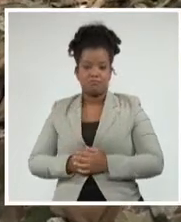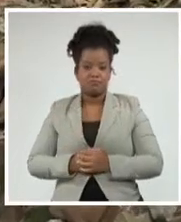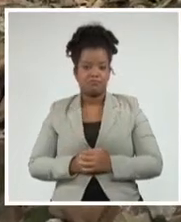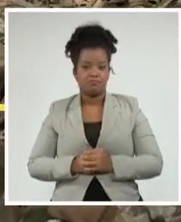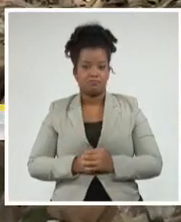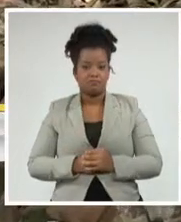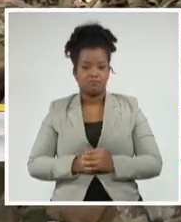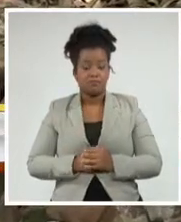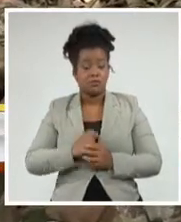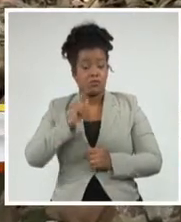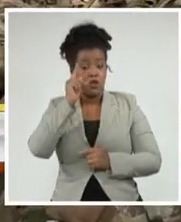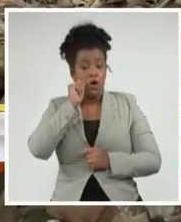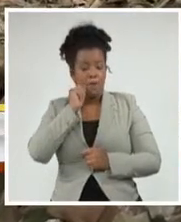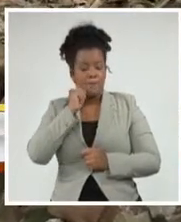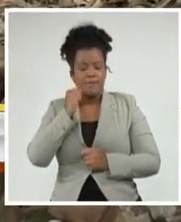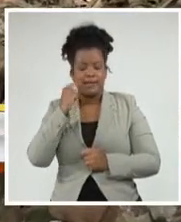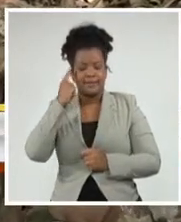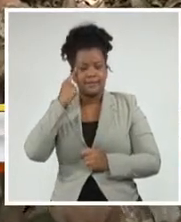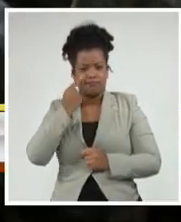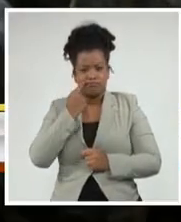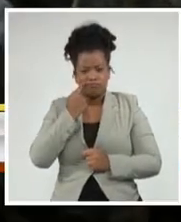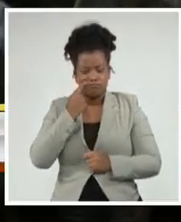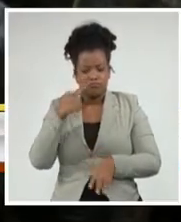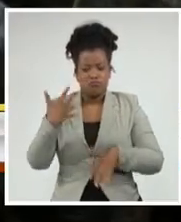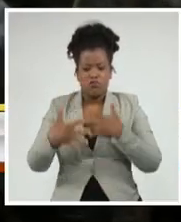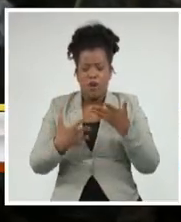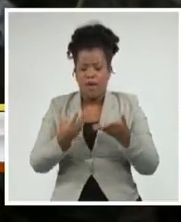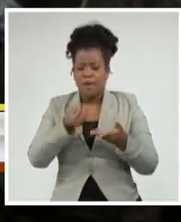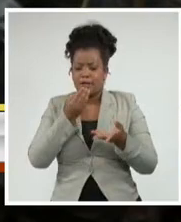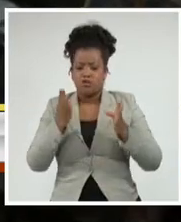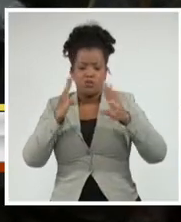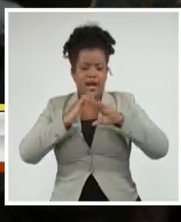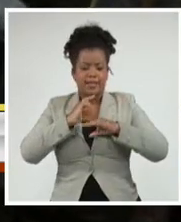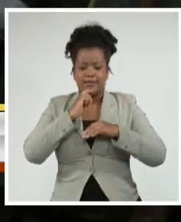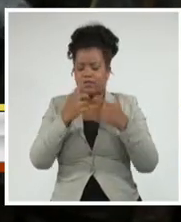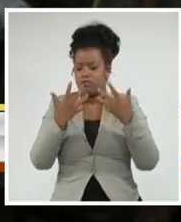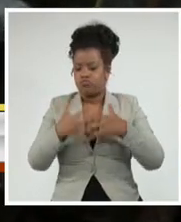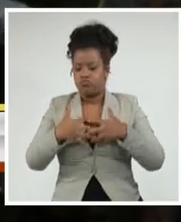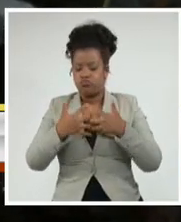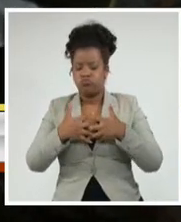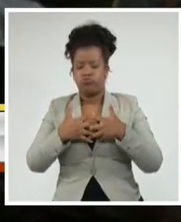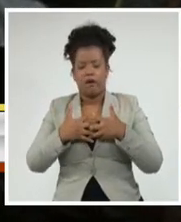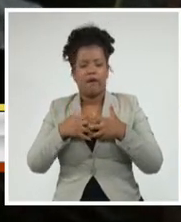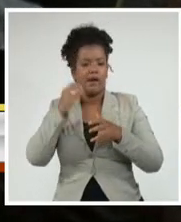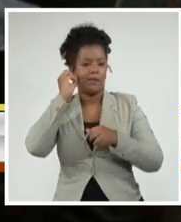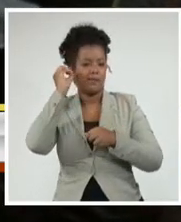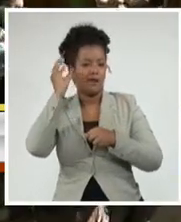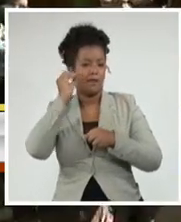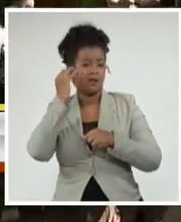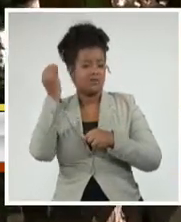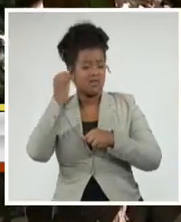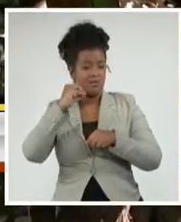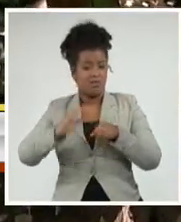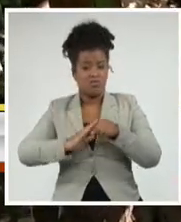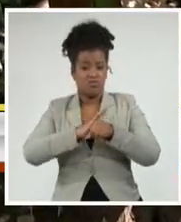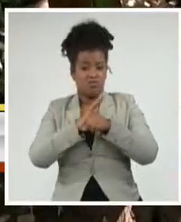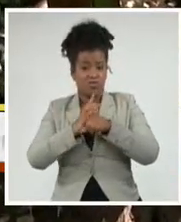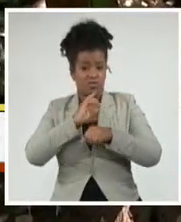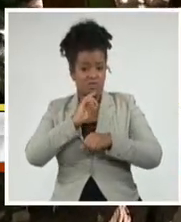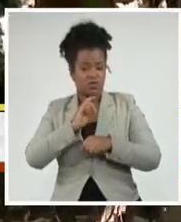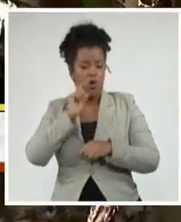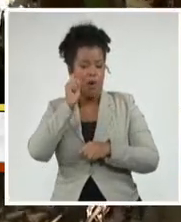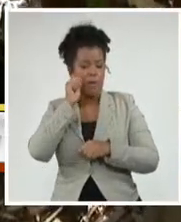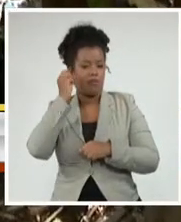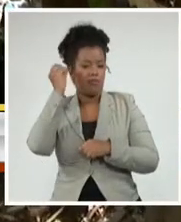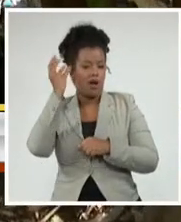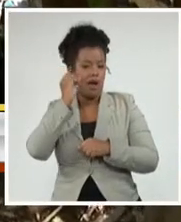Sensibilizado por las carencias actuales en la producción de alimentos y en medio de las difíciles condiciones que impone la COVID-19, Oscar Fonseca